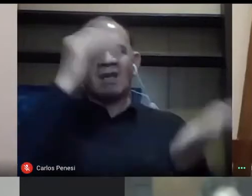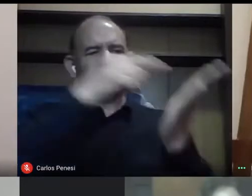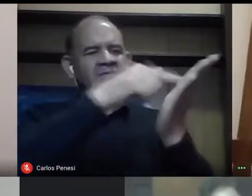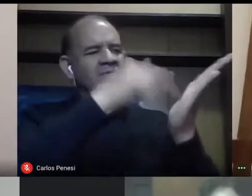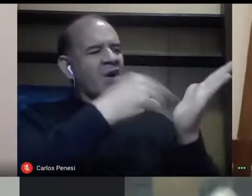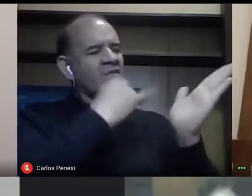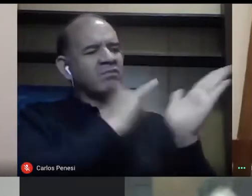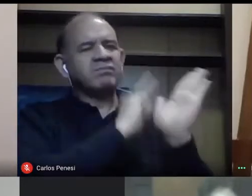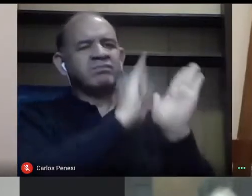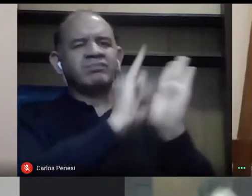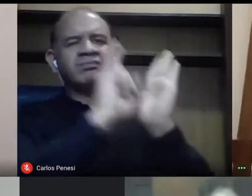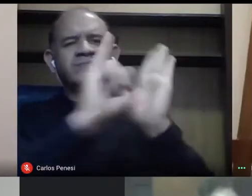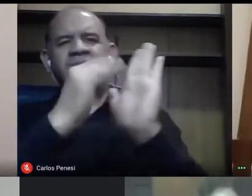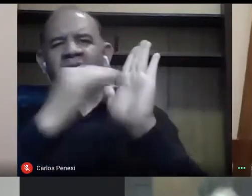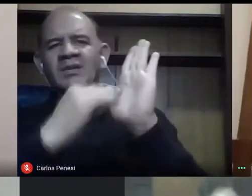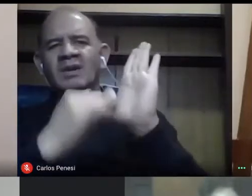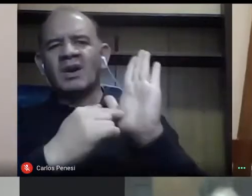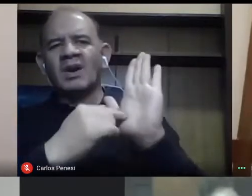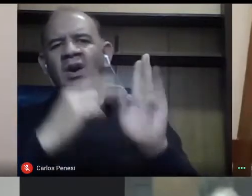acelerar o facilitar